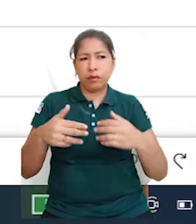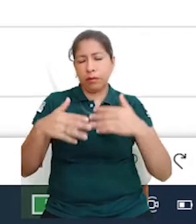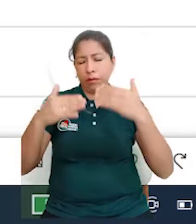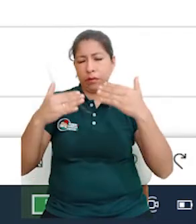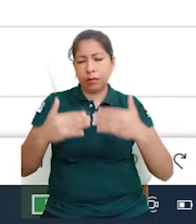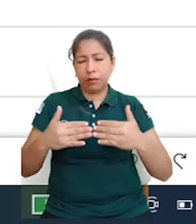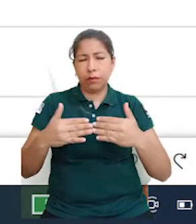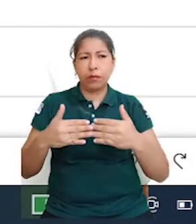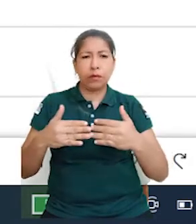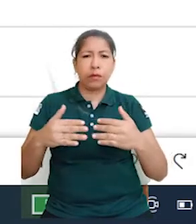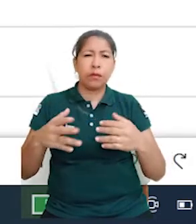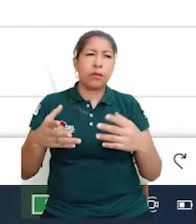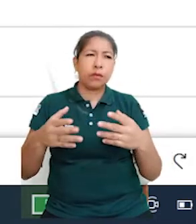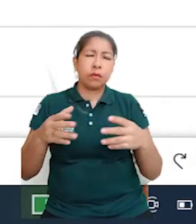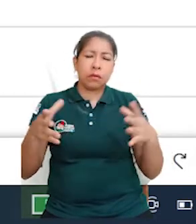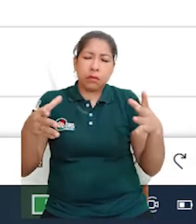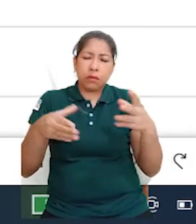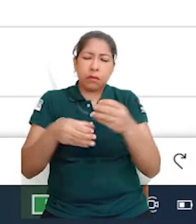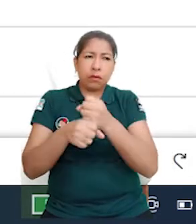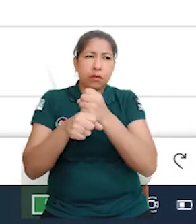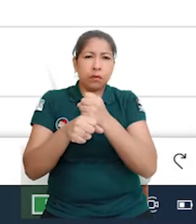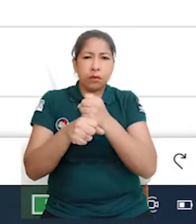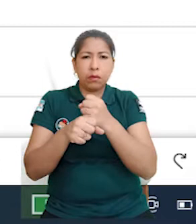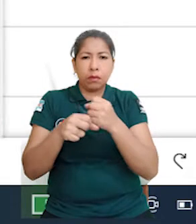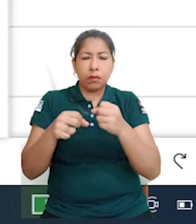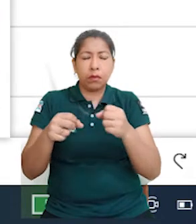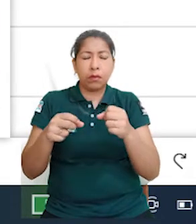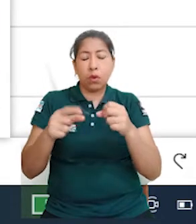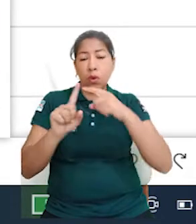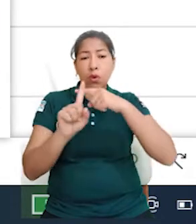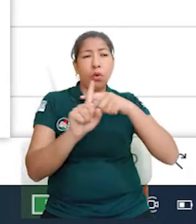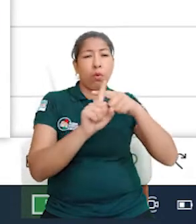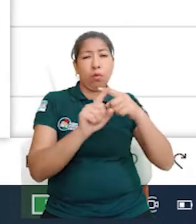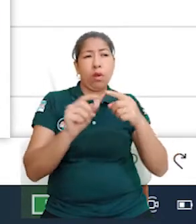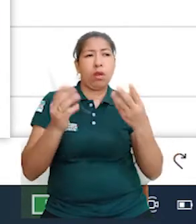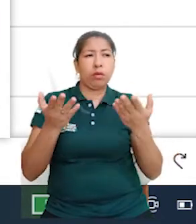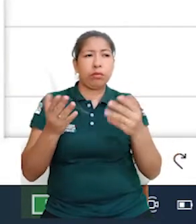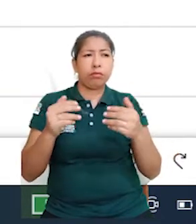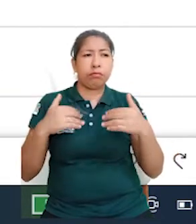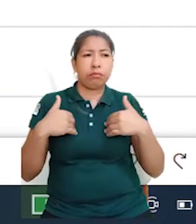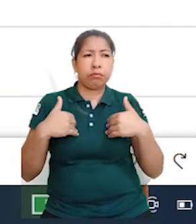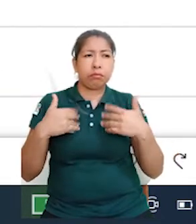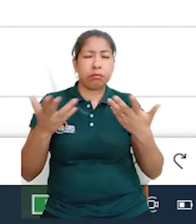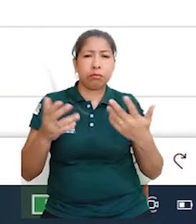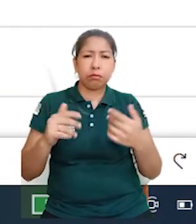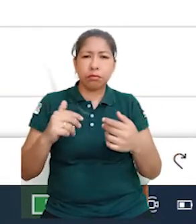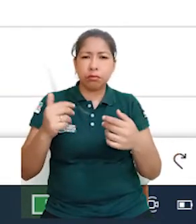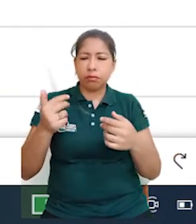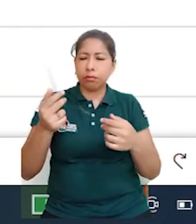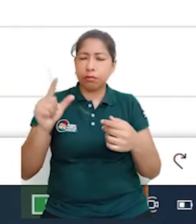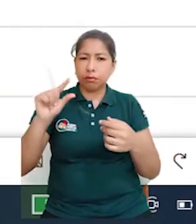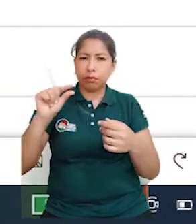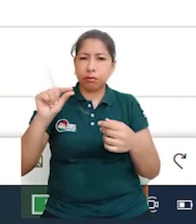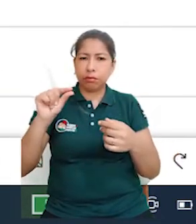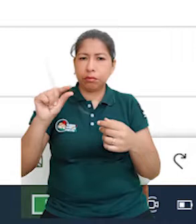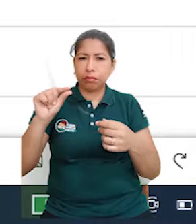reduciendo menos 17x. Y nuestro buen amigo 12, que se encuentra sumando, lo pasamos